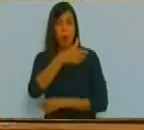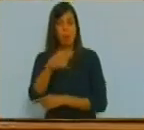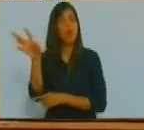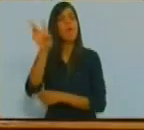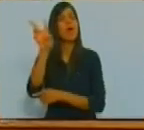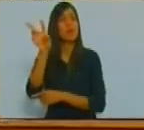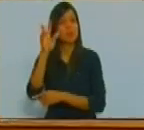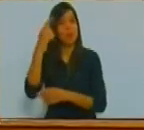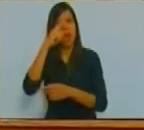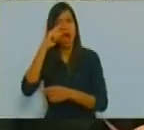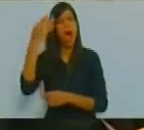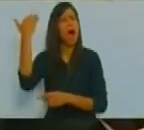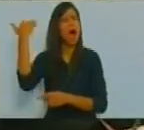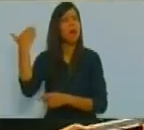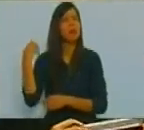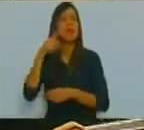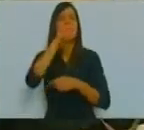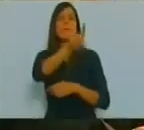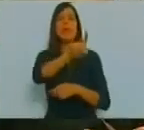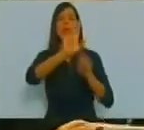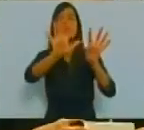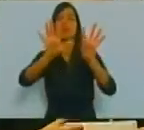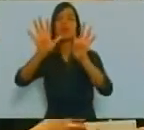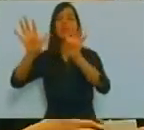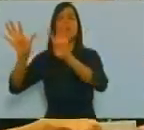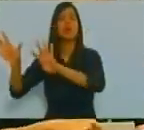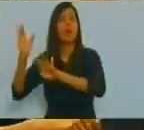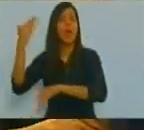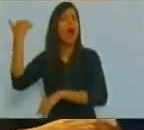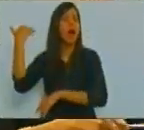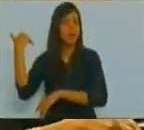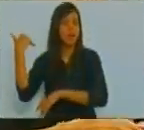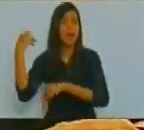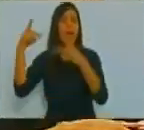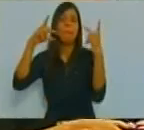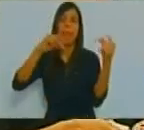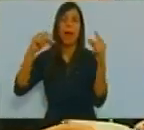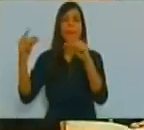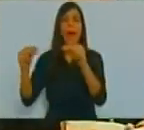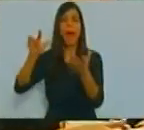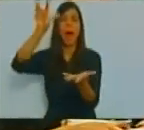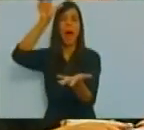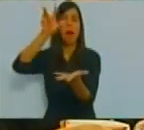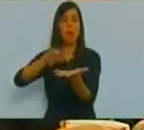en el año 1999 una constitución